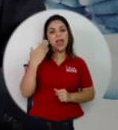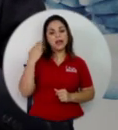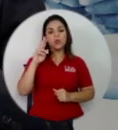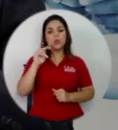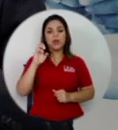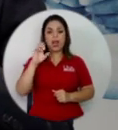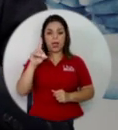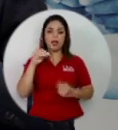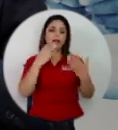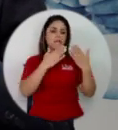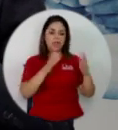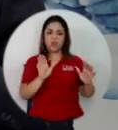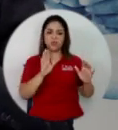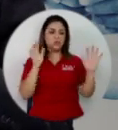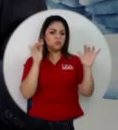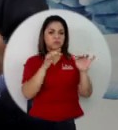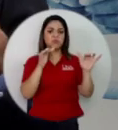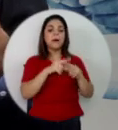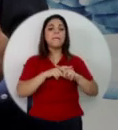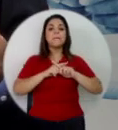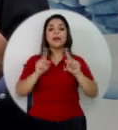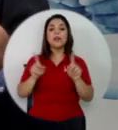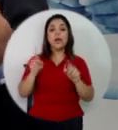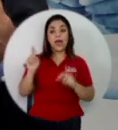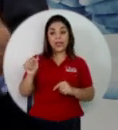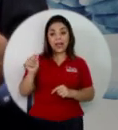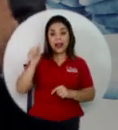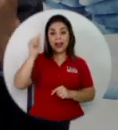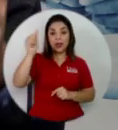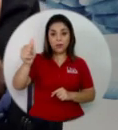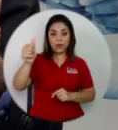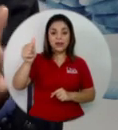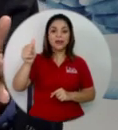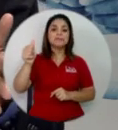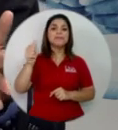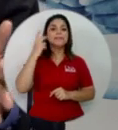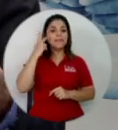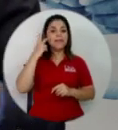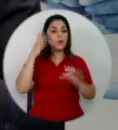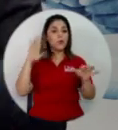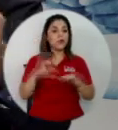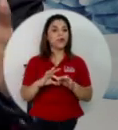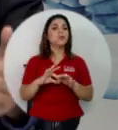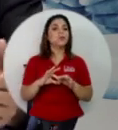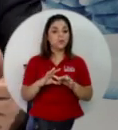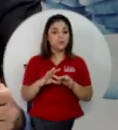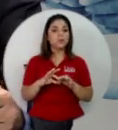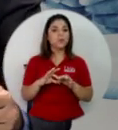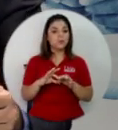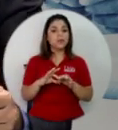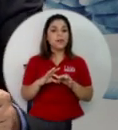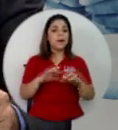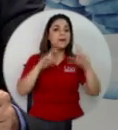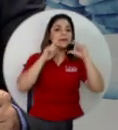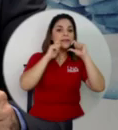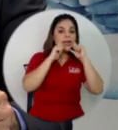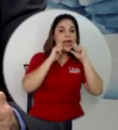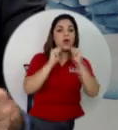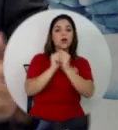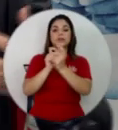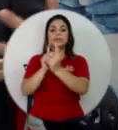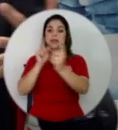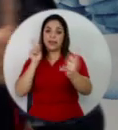Pero aquí estamos hablando de cómo incluso se unió la capacidad del modelo de educación a distancia con las necesidades de las